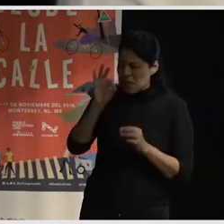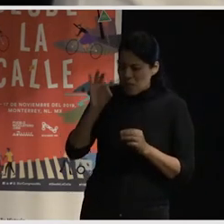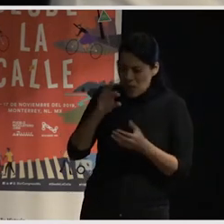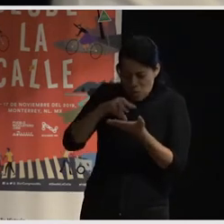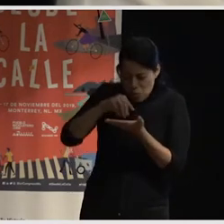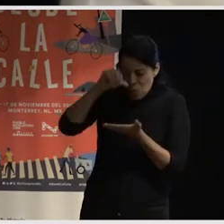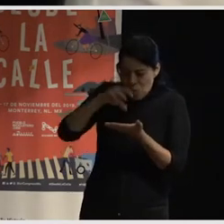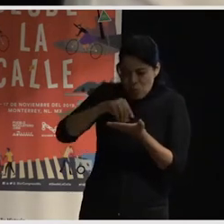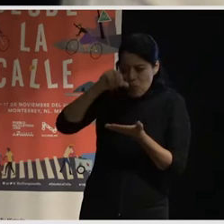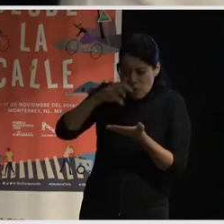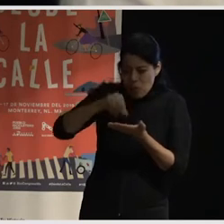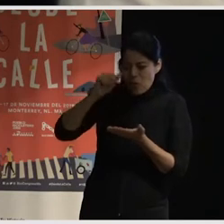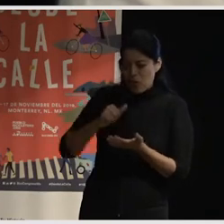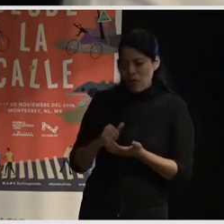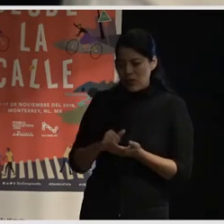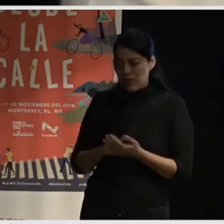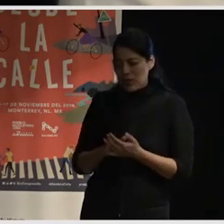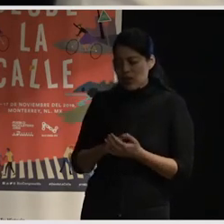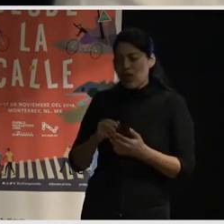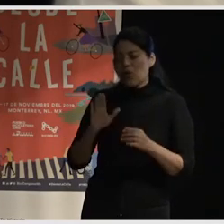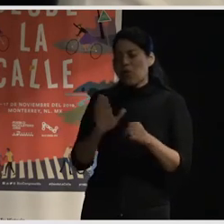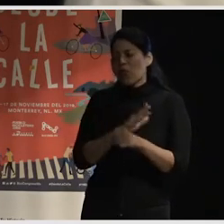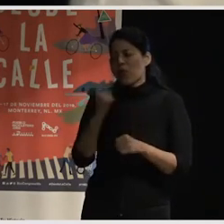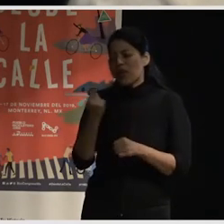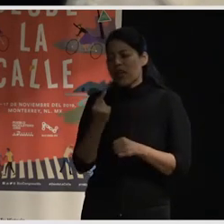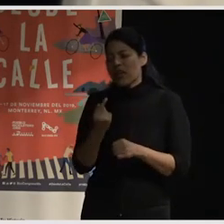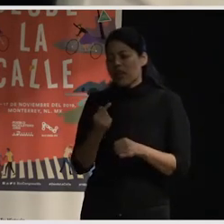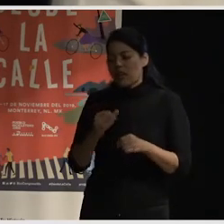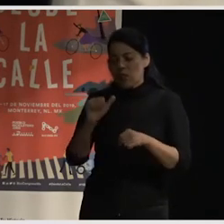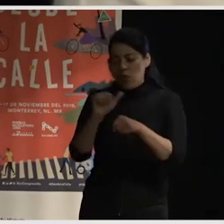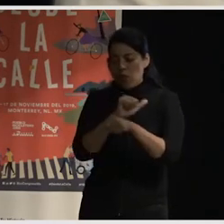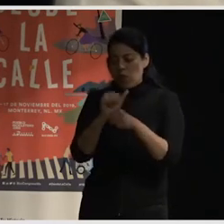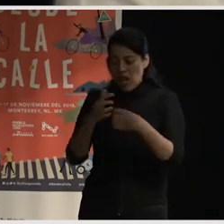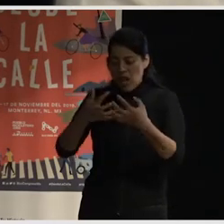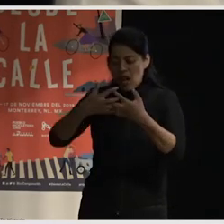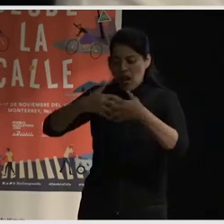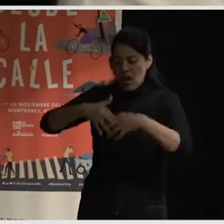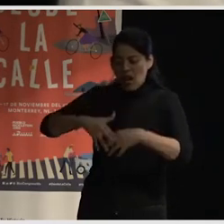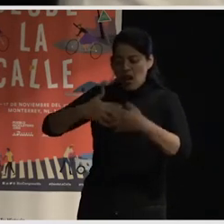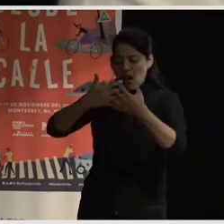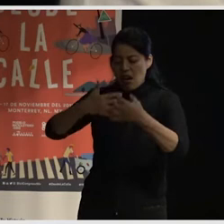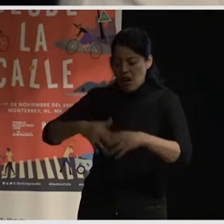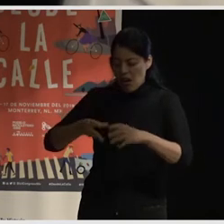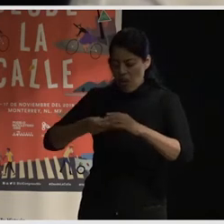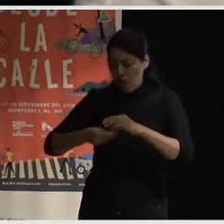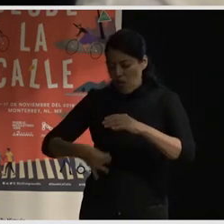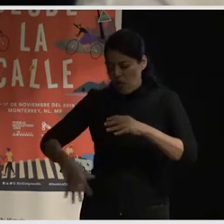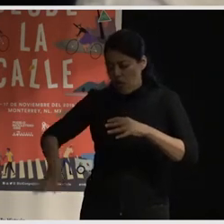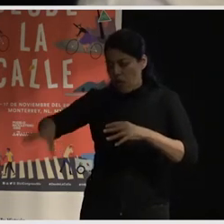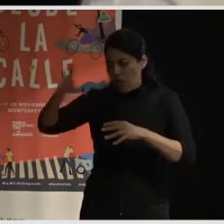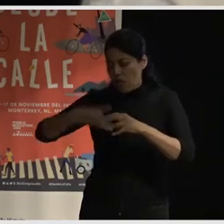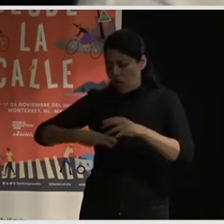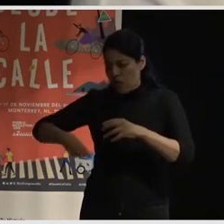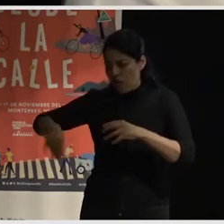es derivado digamos de la mala combustión es derivado de procesos industriales es derivado también de la